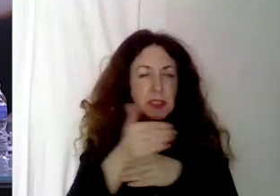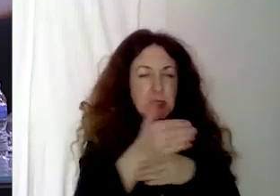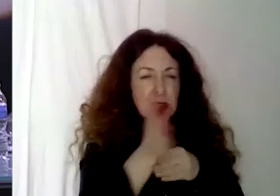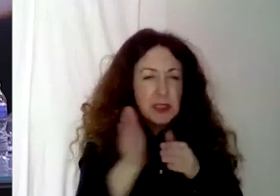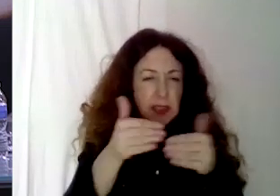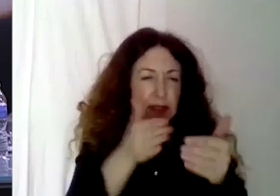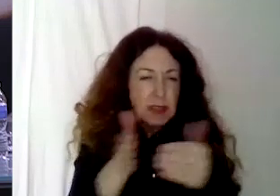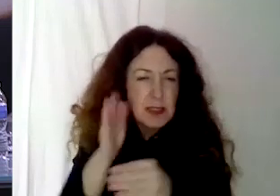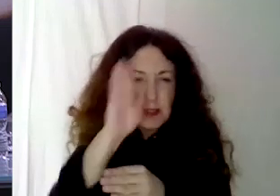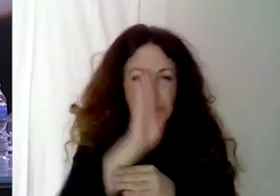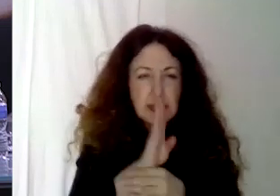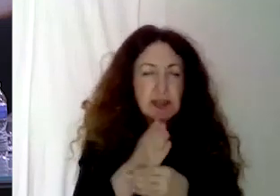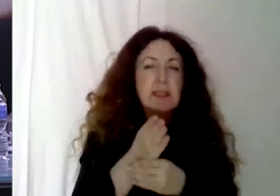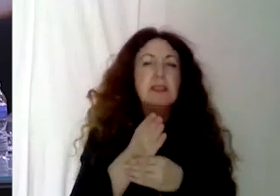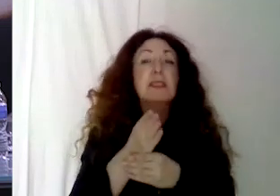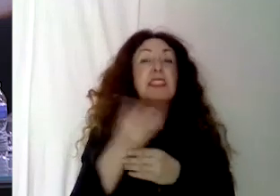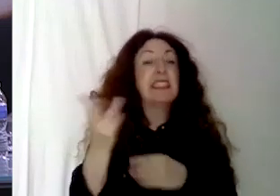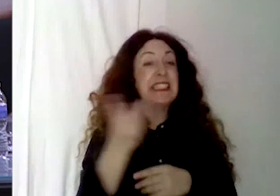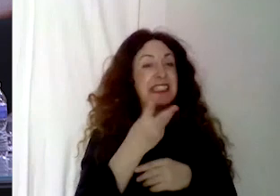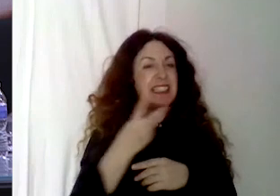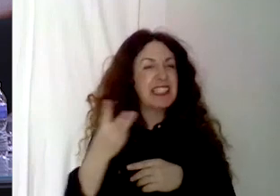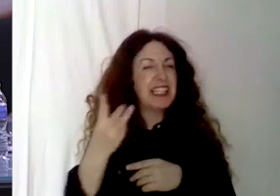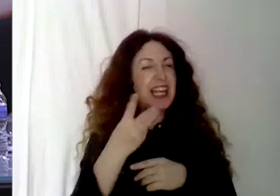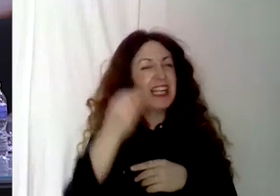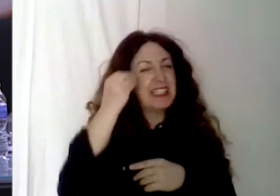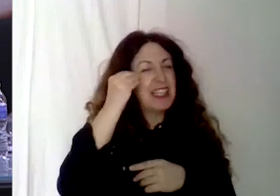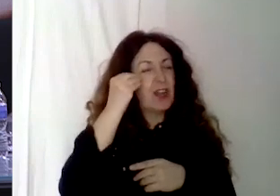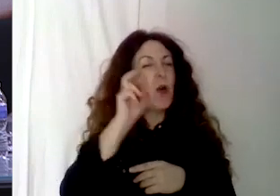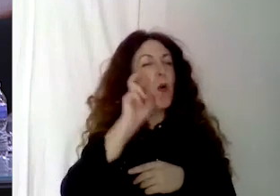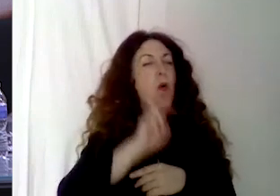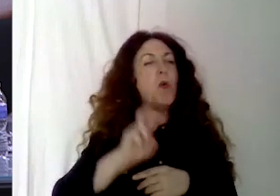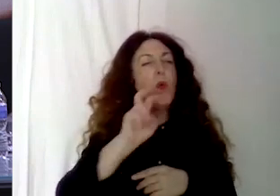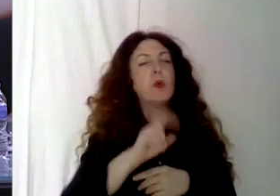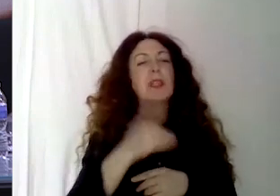y en esto estoy muy a gusto con el subtítulo que le han dado